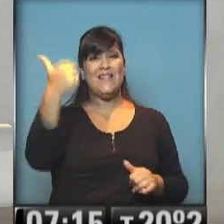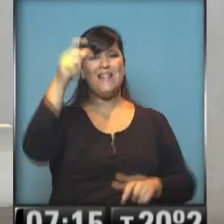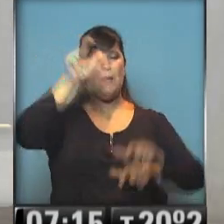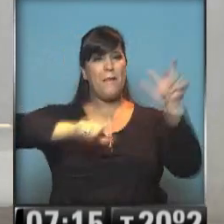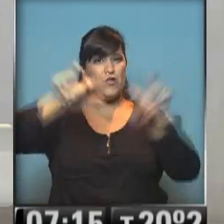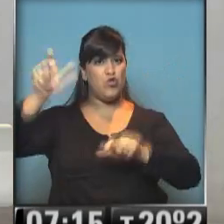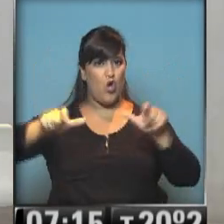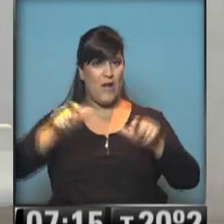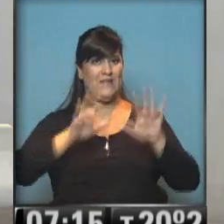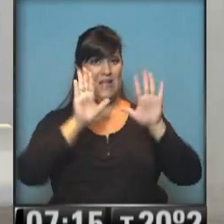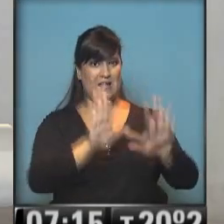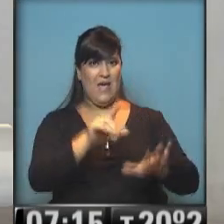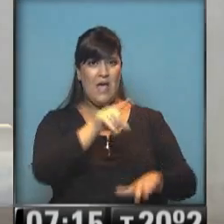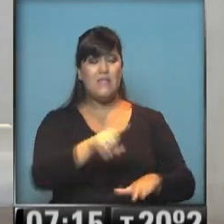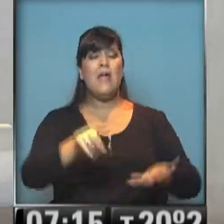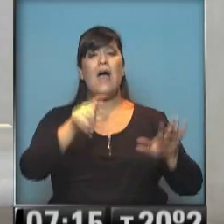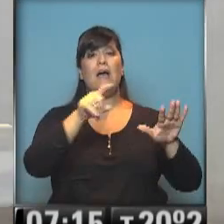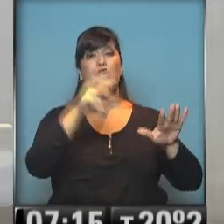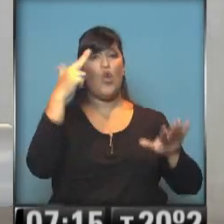los cuales